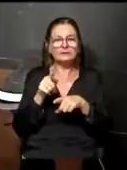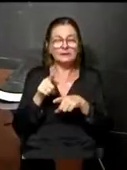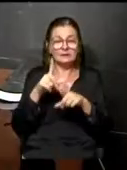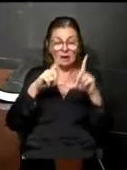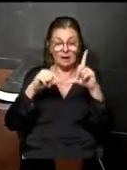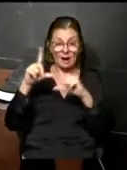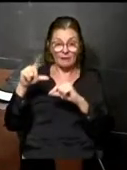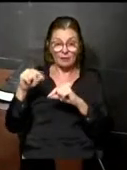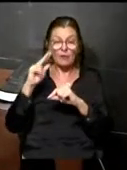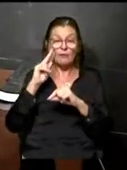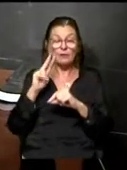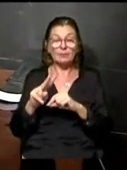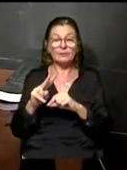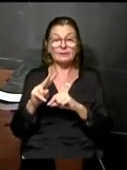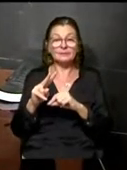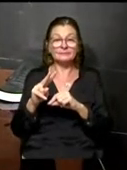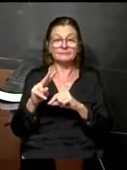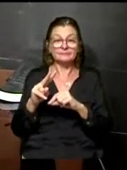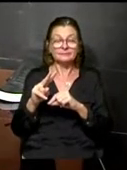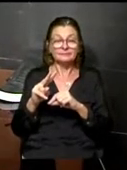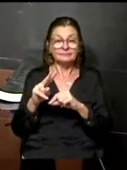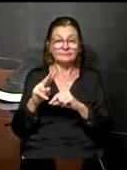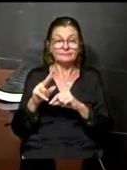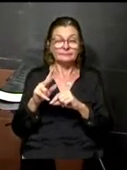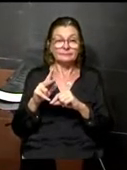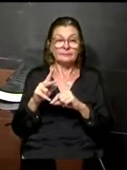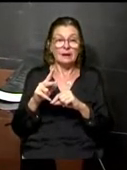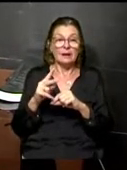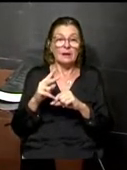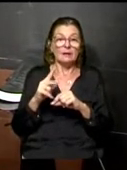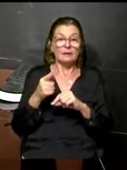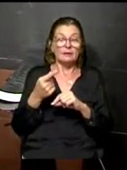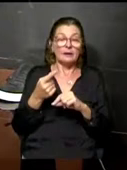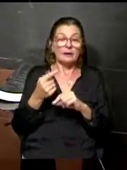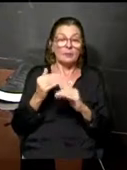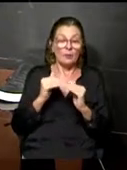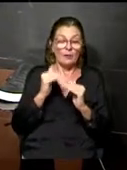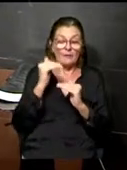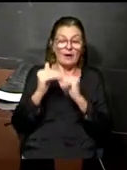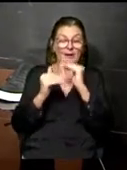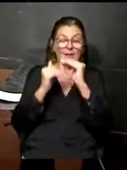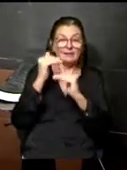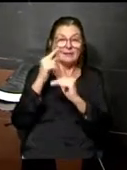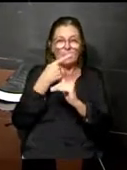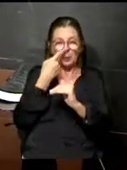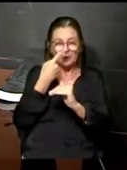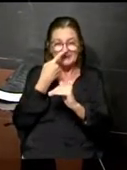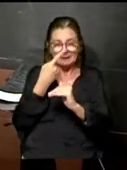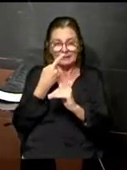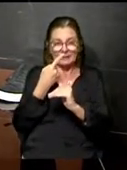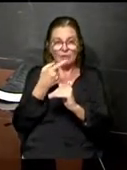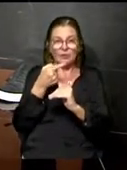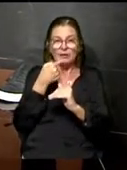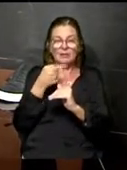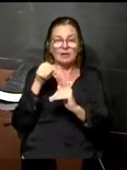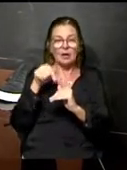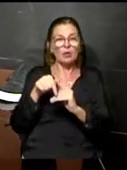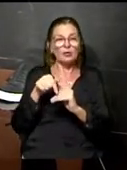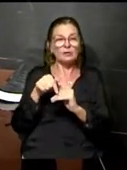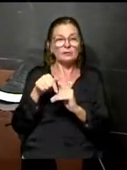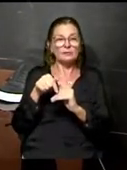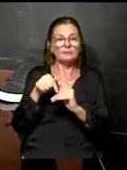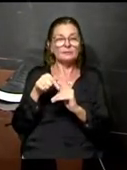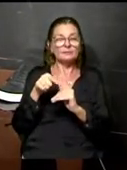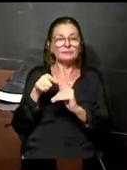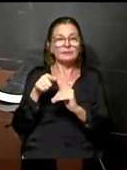gráfico vemos con una periodicidad bimensual, vemos que hay un creciente interés, que era un poco se decía hoy en el panel,